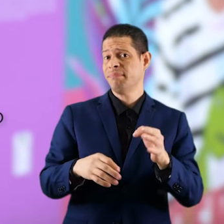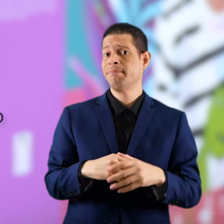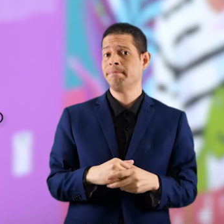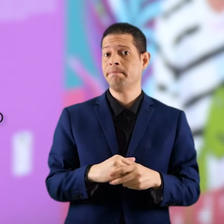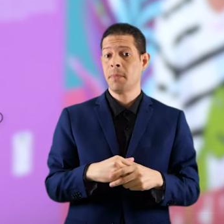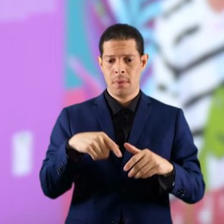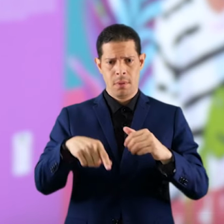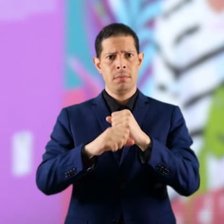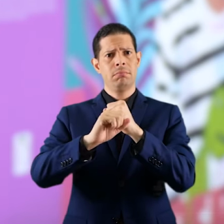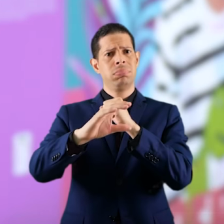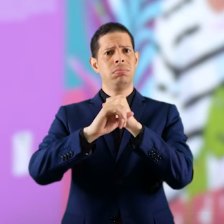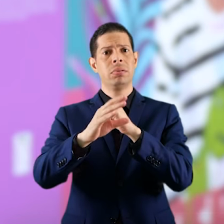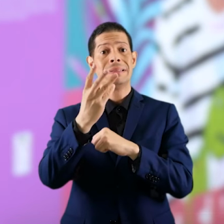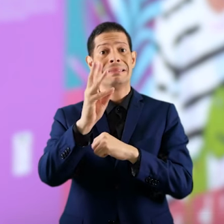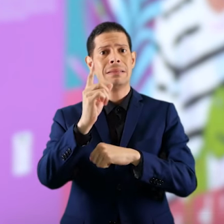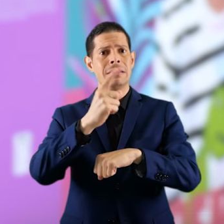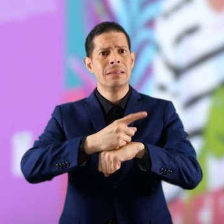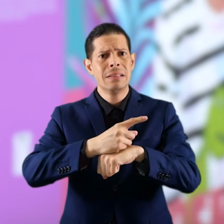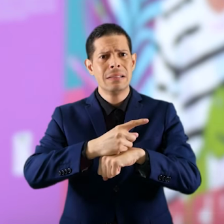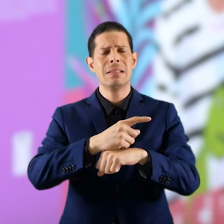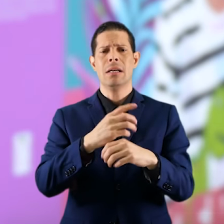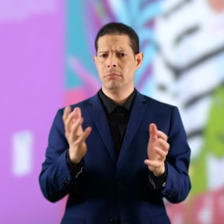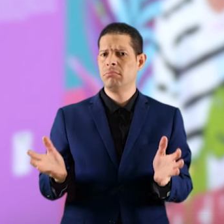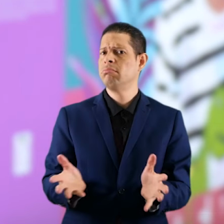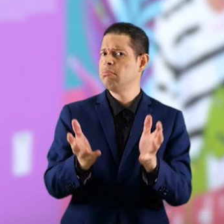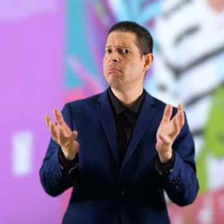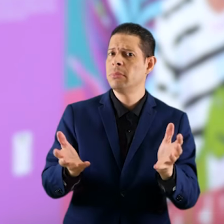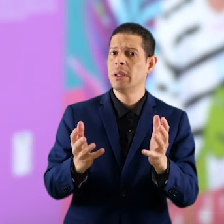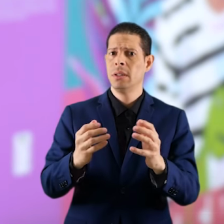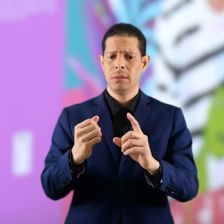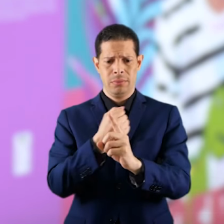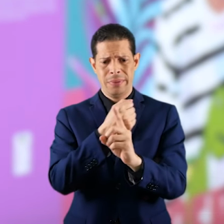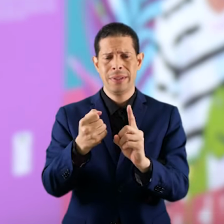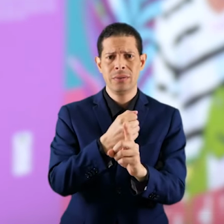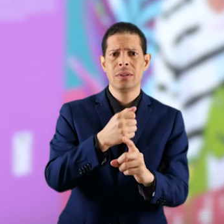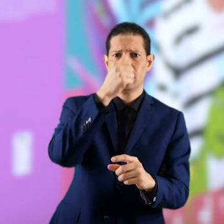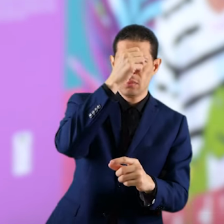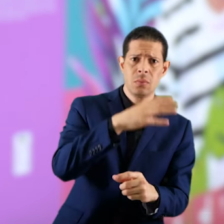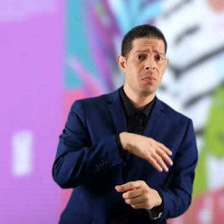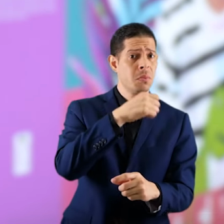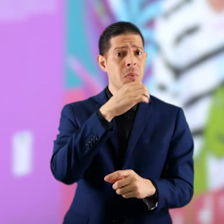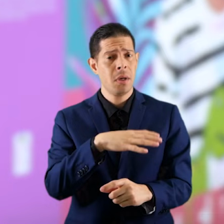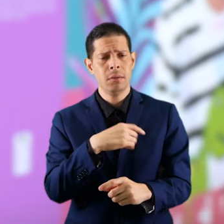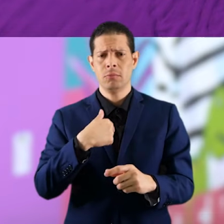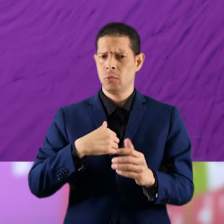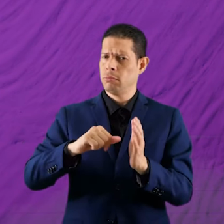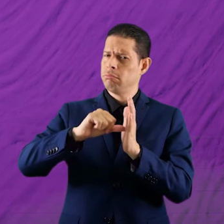¿Qué la violencia de